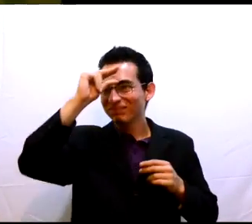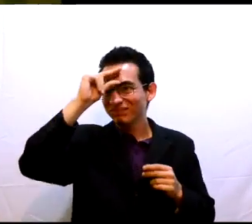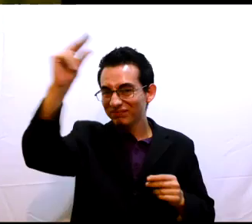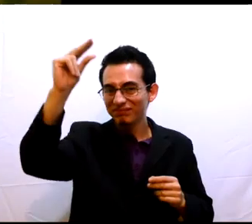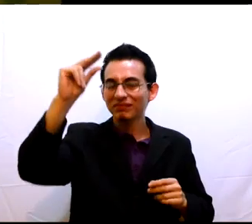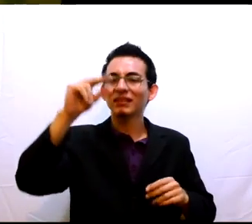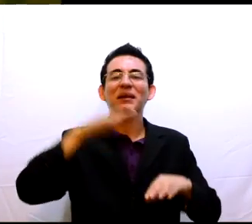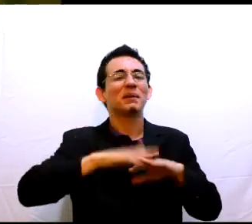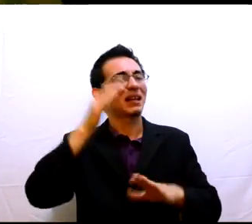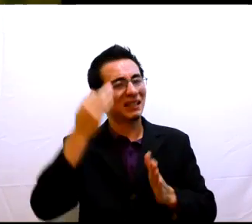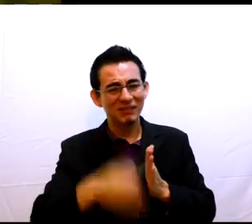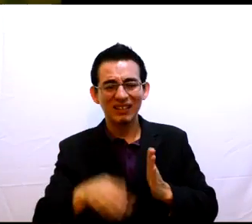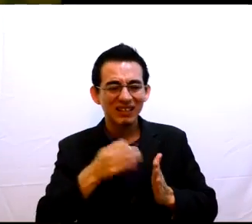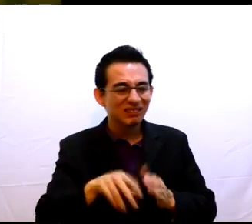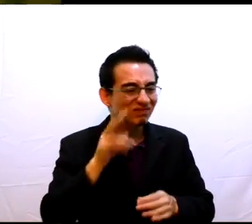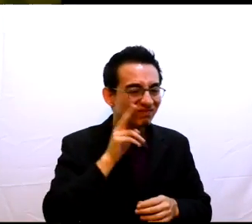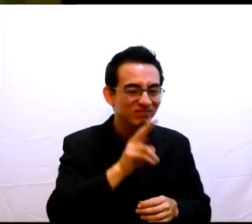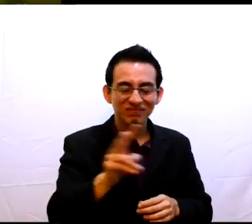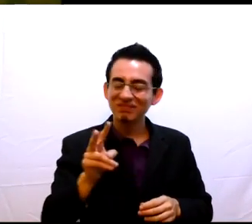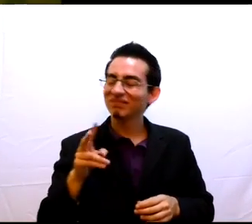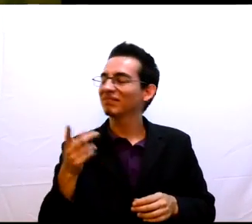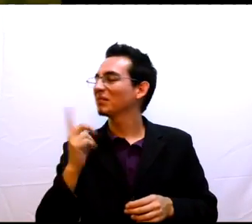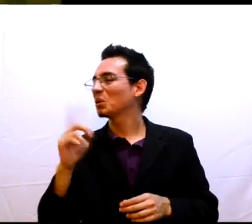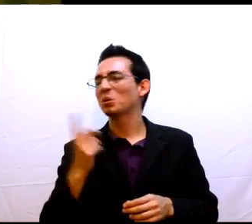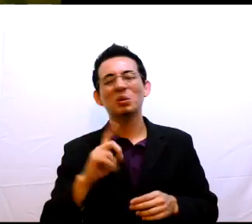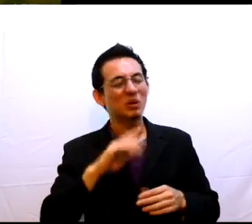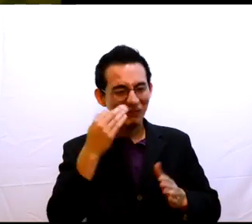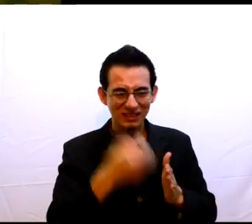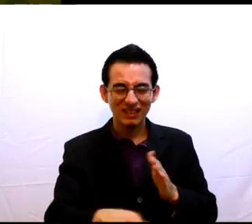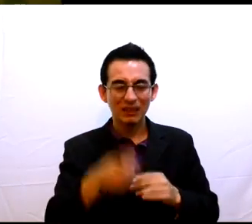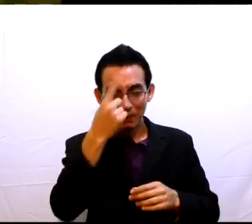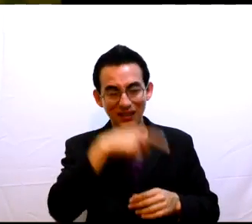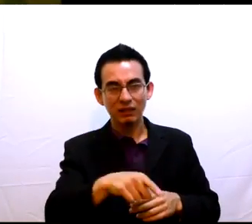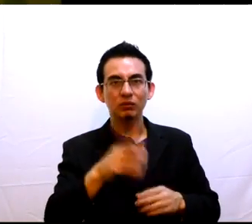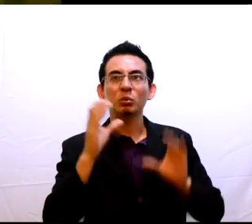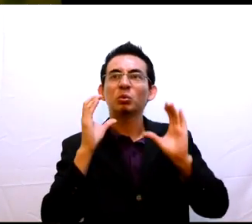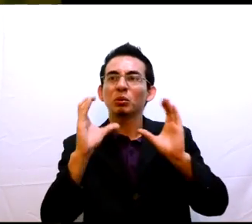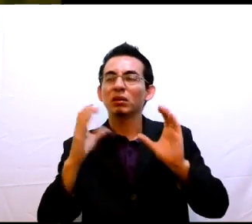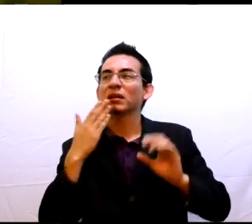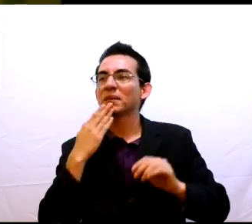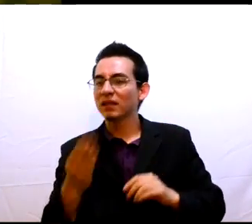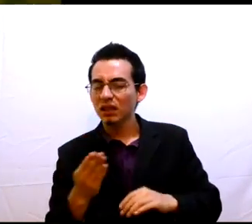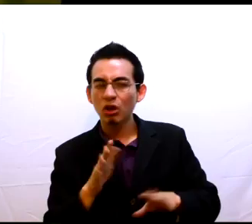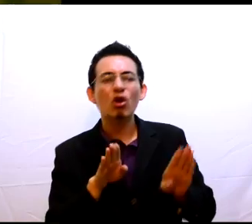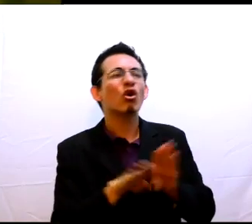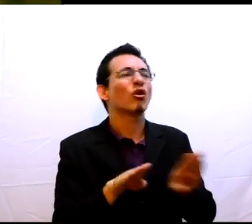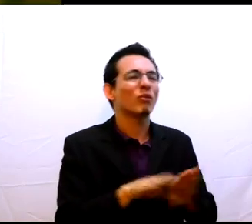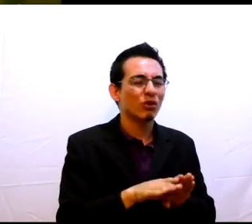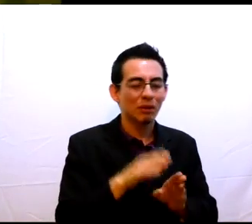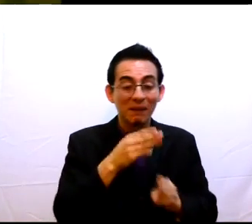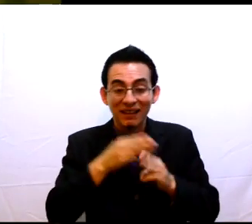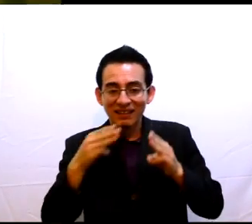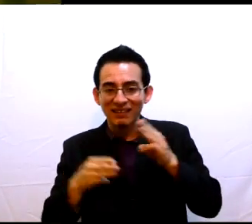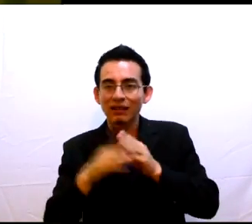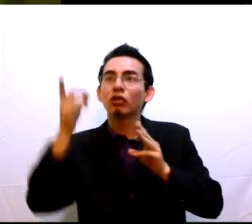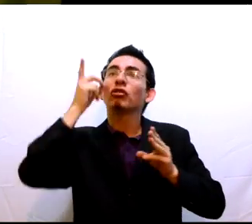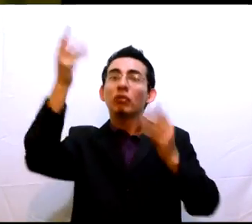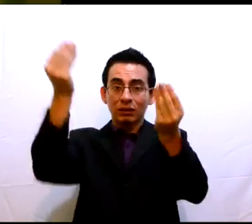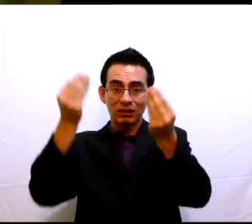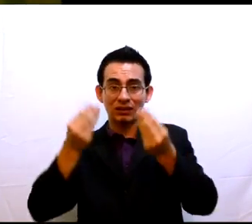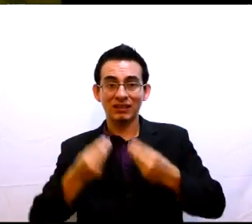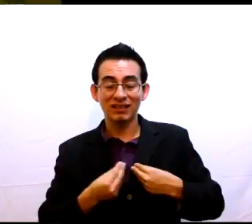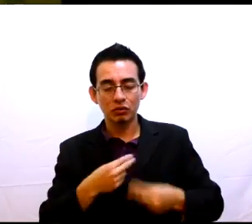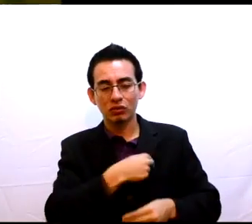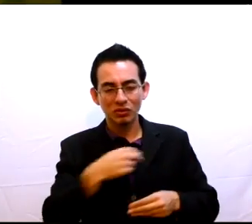sensatez para ser buenos administradores de los bienes materiales que dios nos